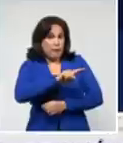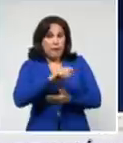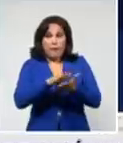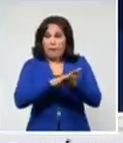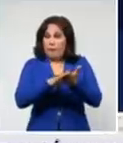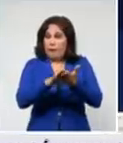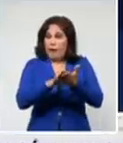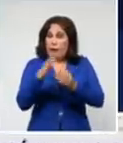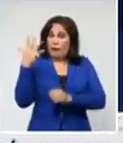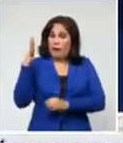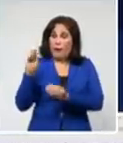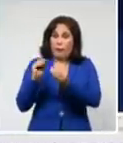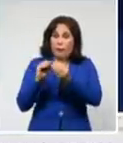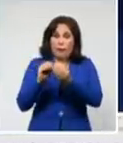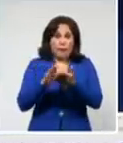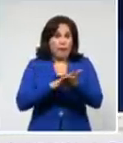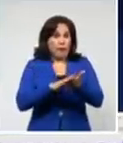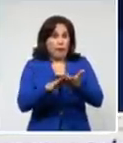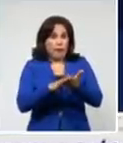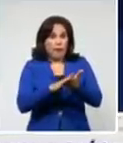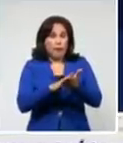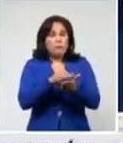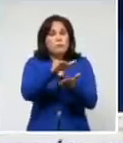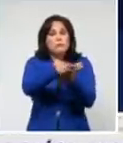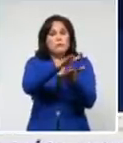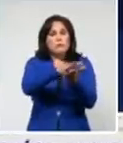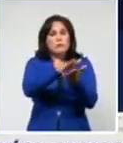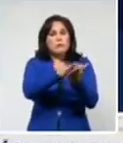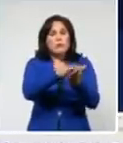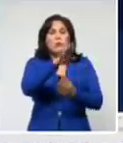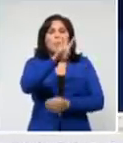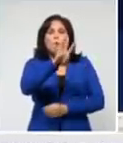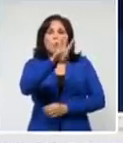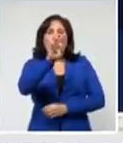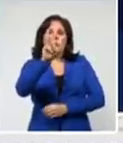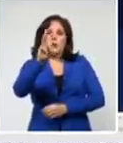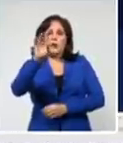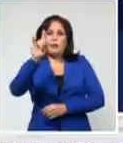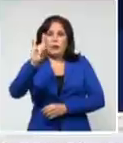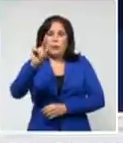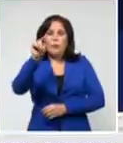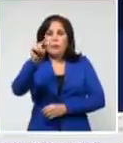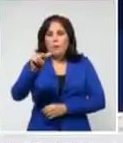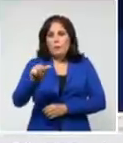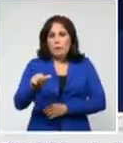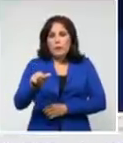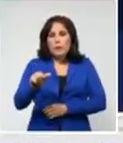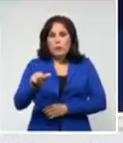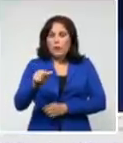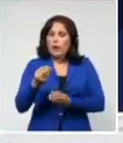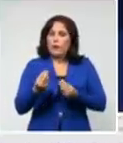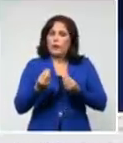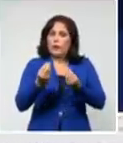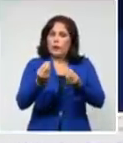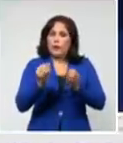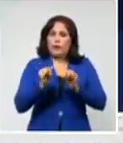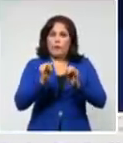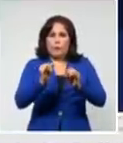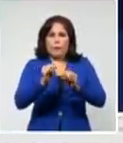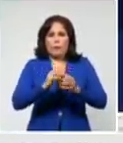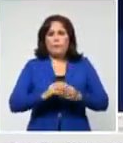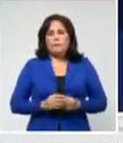extranjero y por lo tanto se acumulan los 439 que habíamos dado anteriormente.